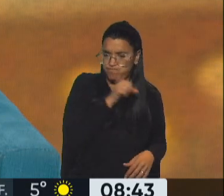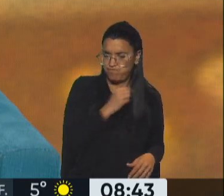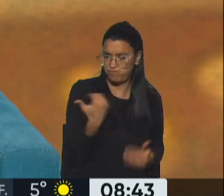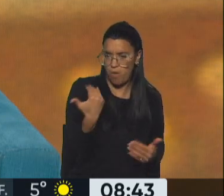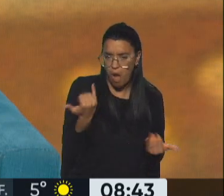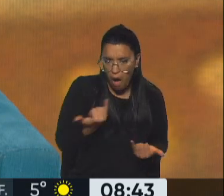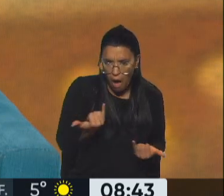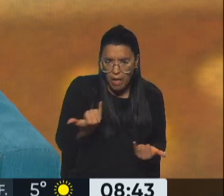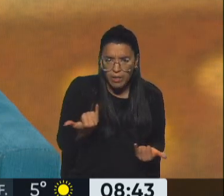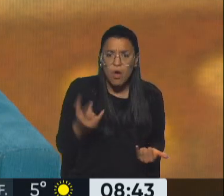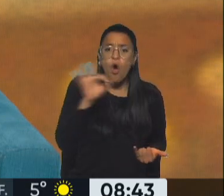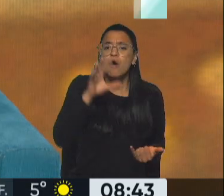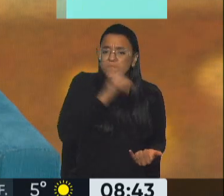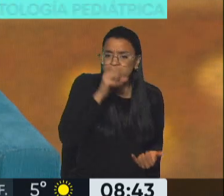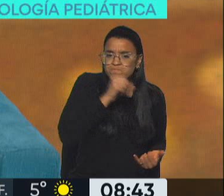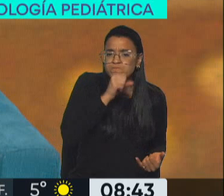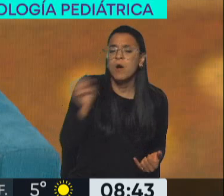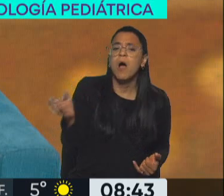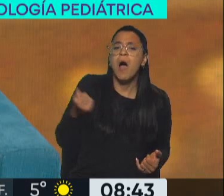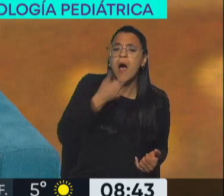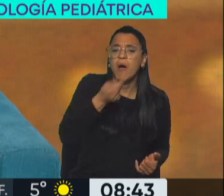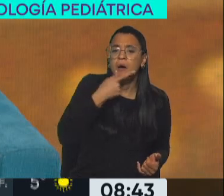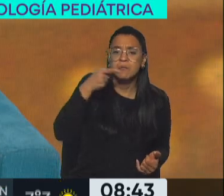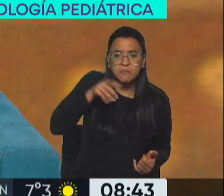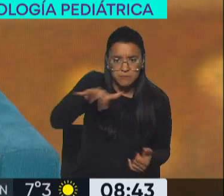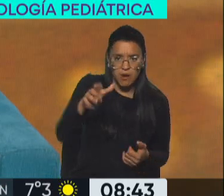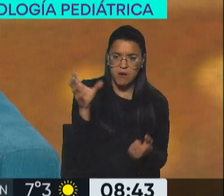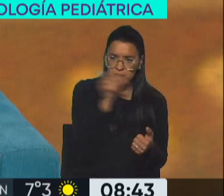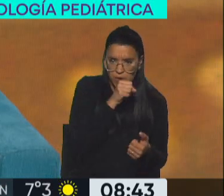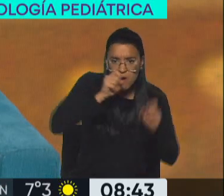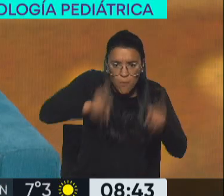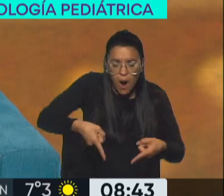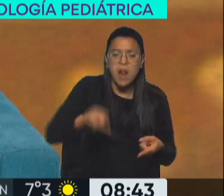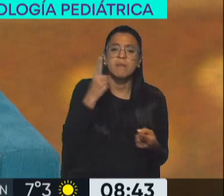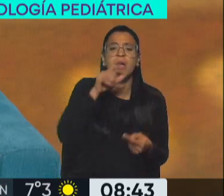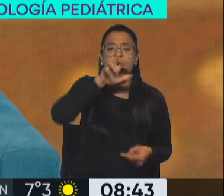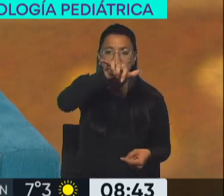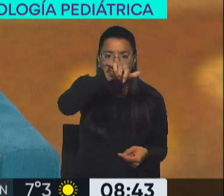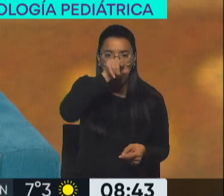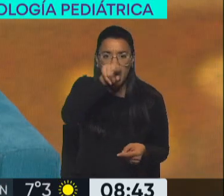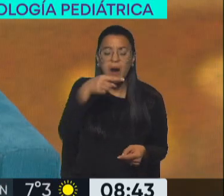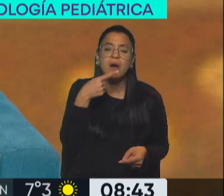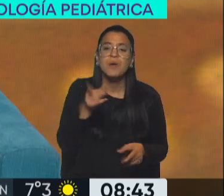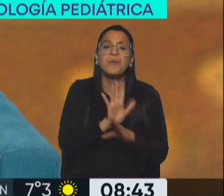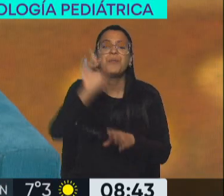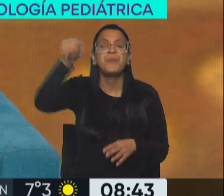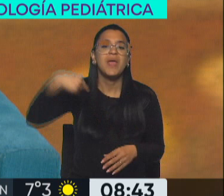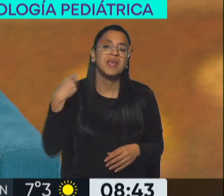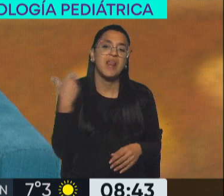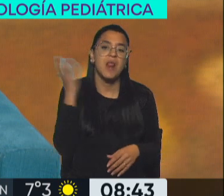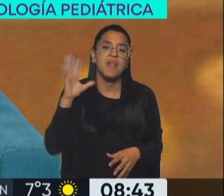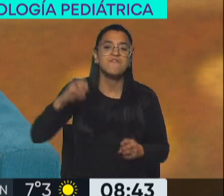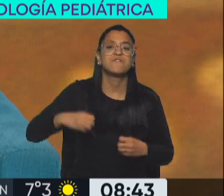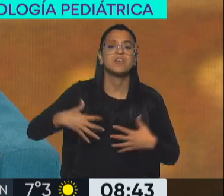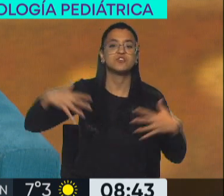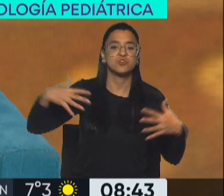multirresistentes o incluso resistentes a todos los antibióticos que existen. Pero esas bacterias por ahora se producen en general en